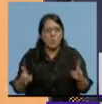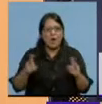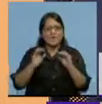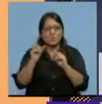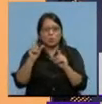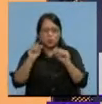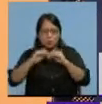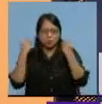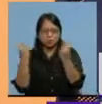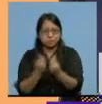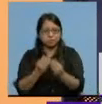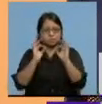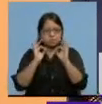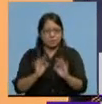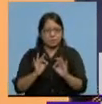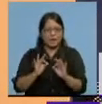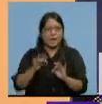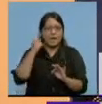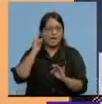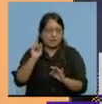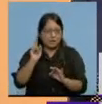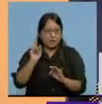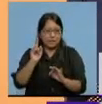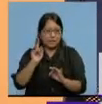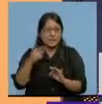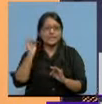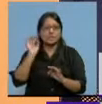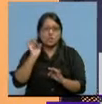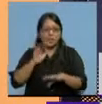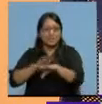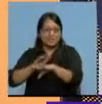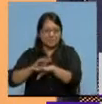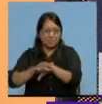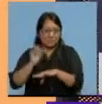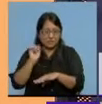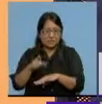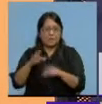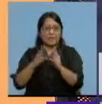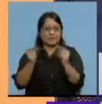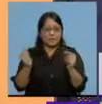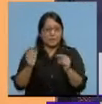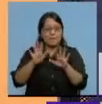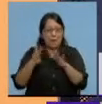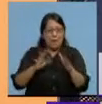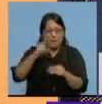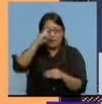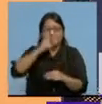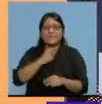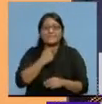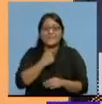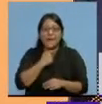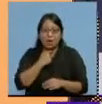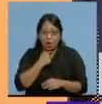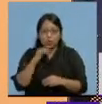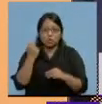determinado al cual tienen que acogerse los titulares. Sí se estima que hasta agosto ellos tienen que hacer la